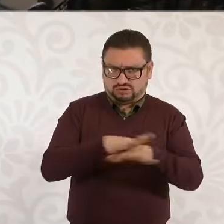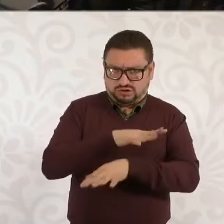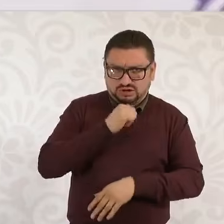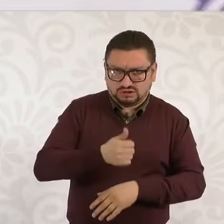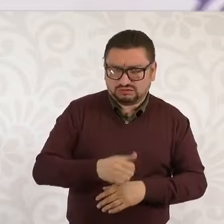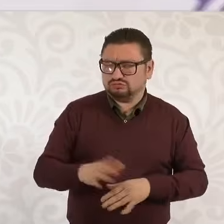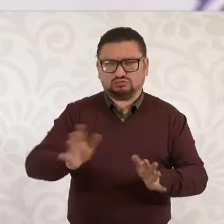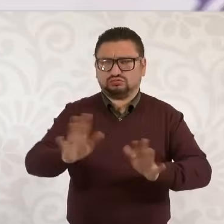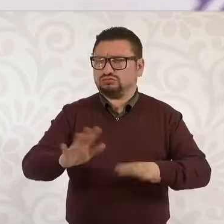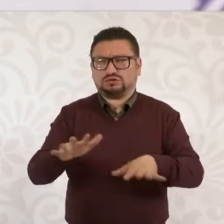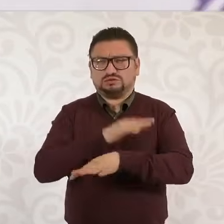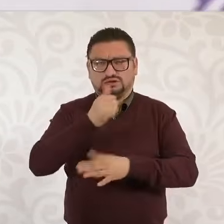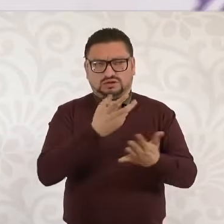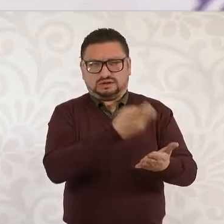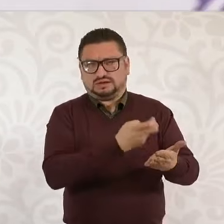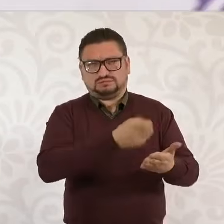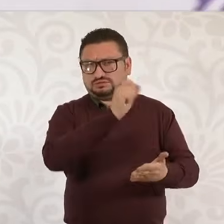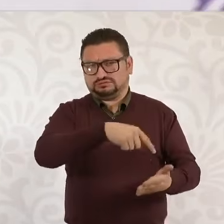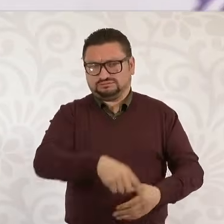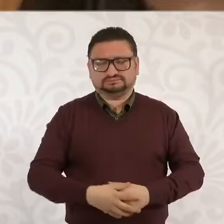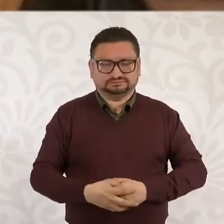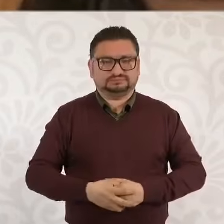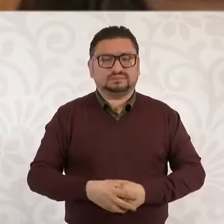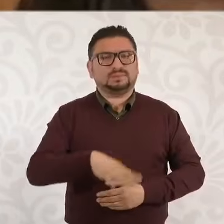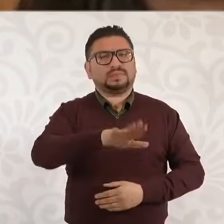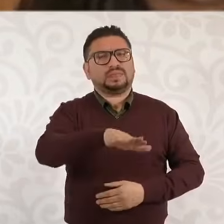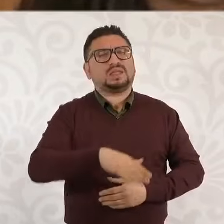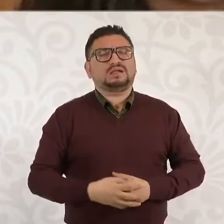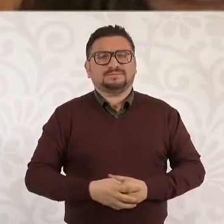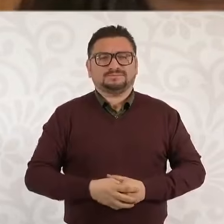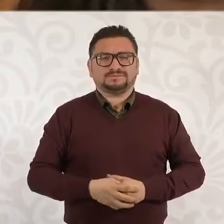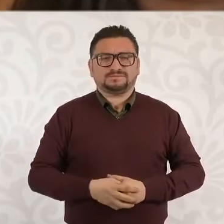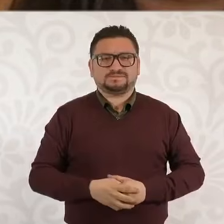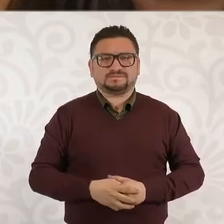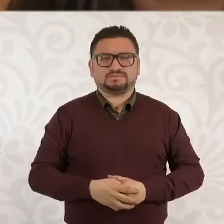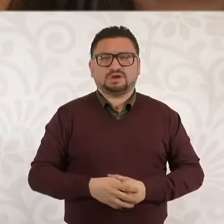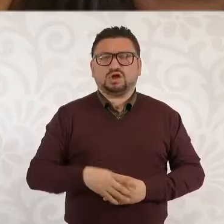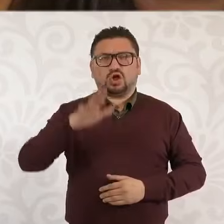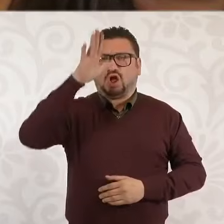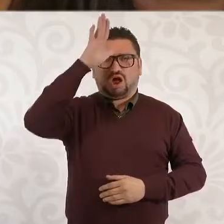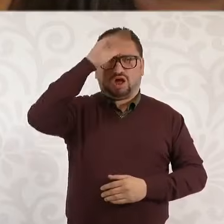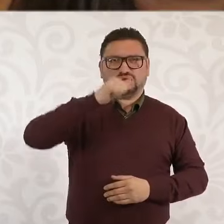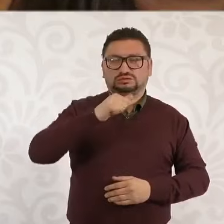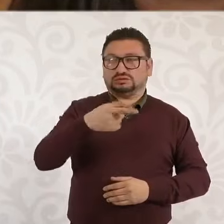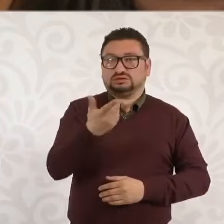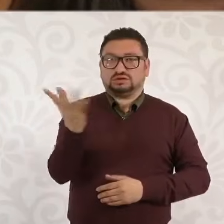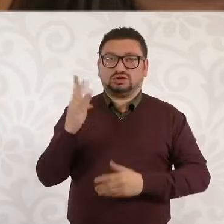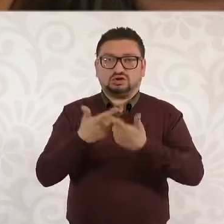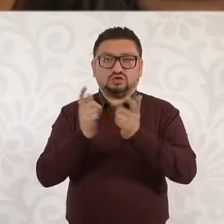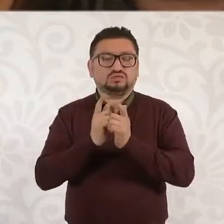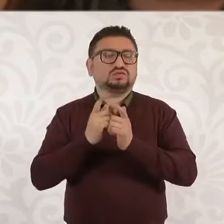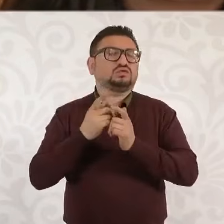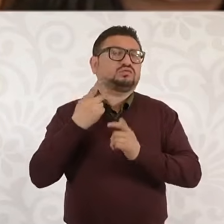habrá. Entonces, eso es lo que estamos planteando. Ahora, ¿qué fue con lo que no están de acuerdo los partidos aliados?